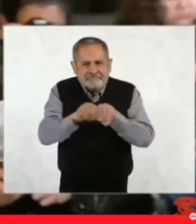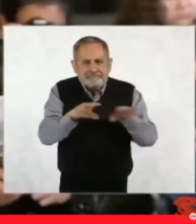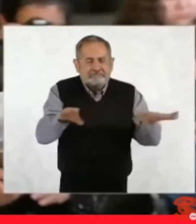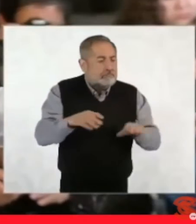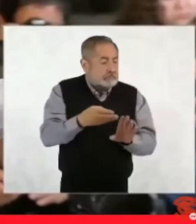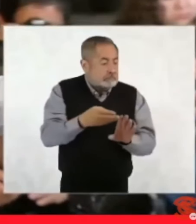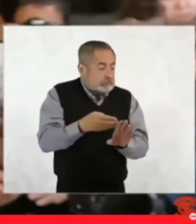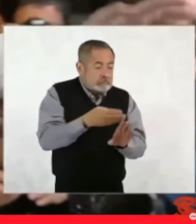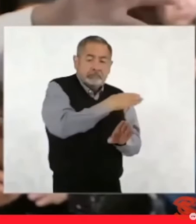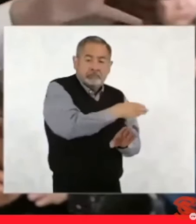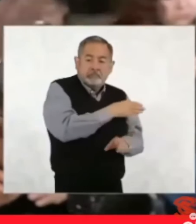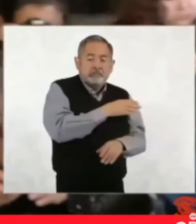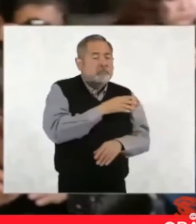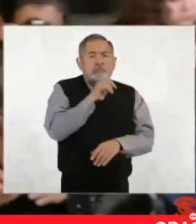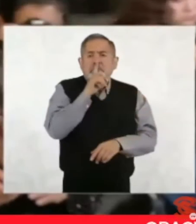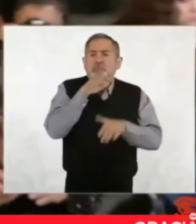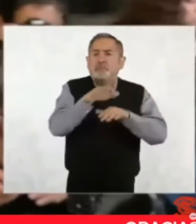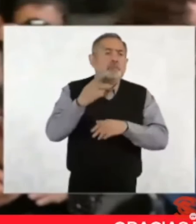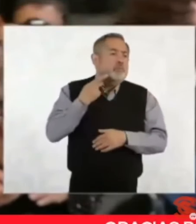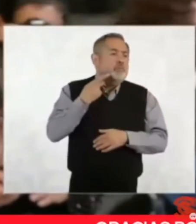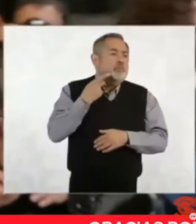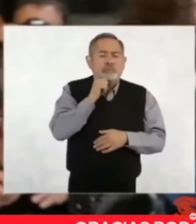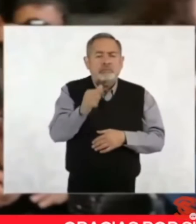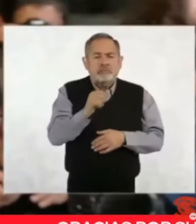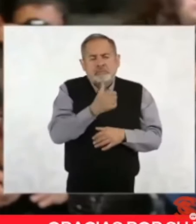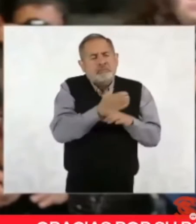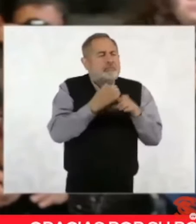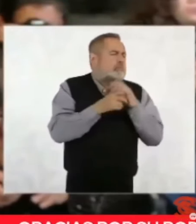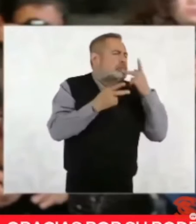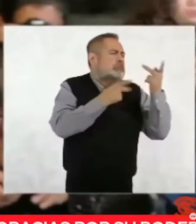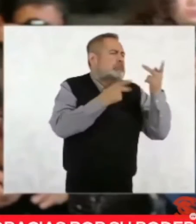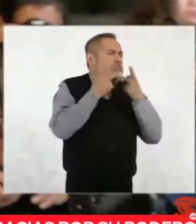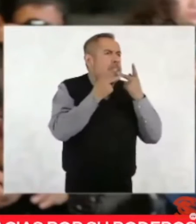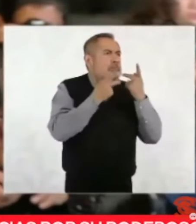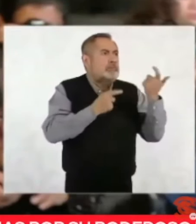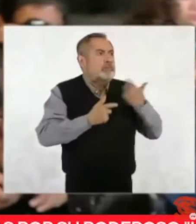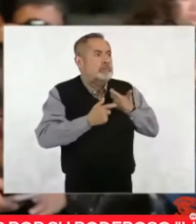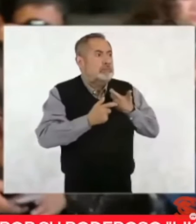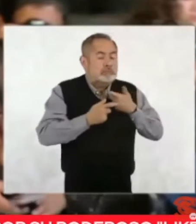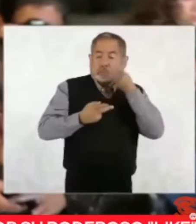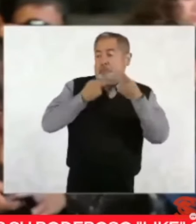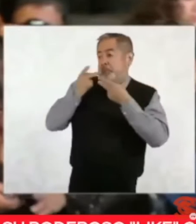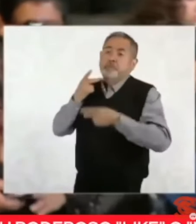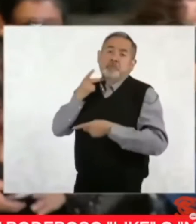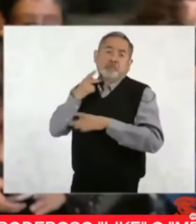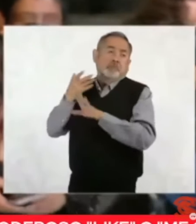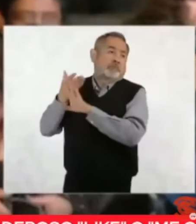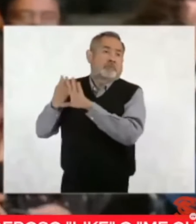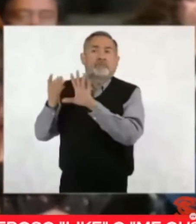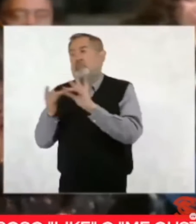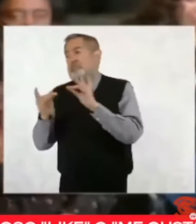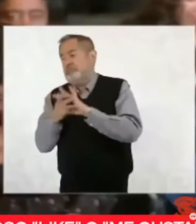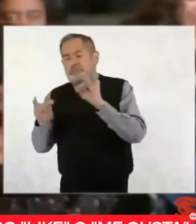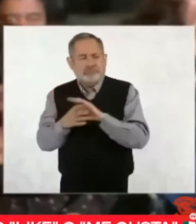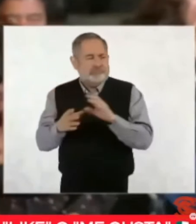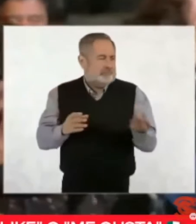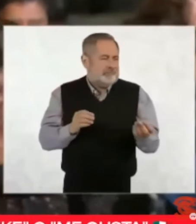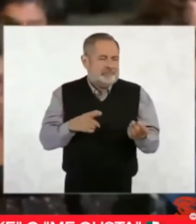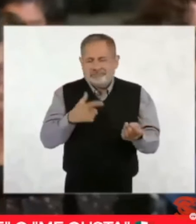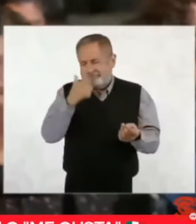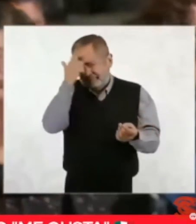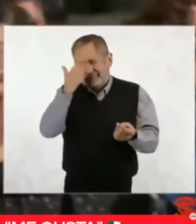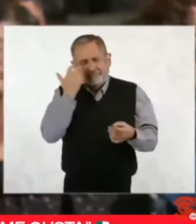de política y ahora lo hacen, o con otros que de plano son un invento de oligarcas mexicanos, pongo un caso muy